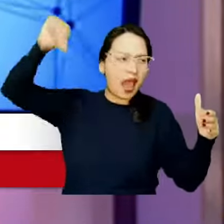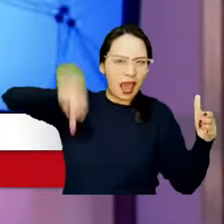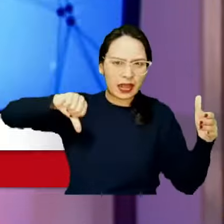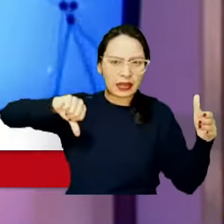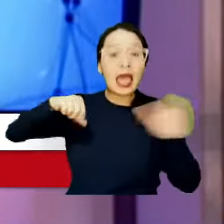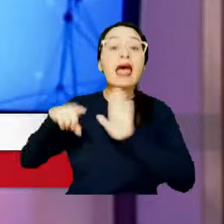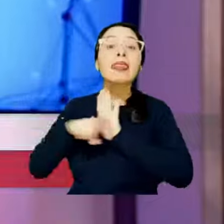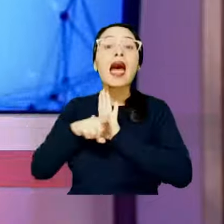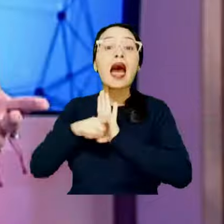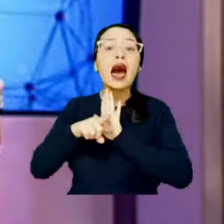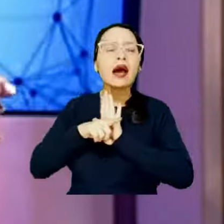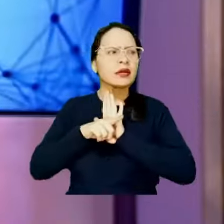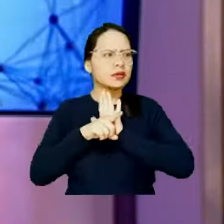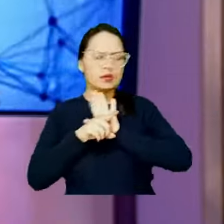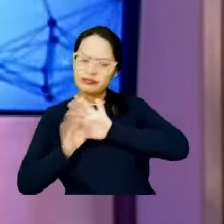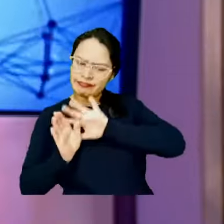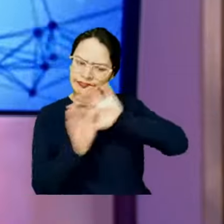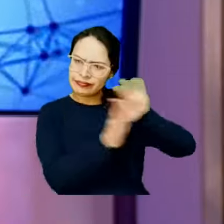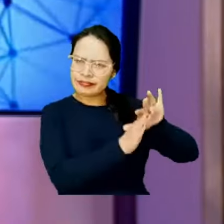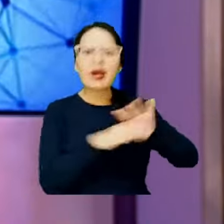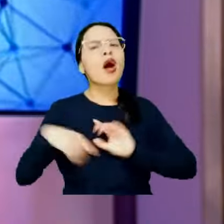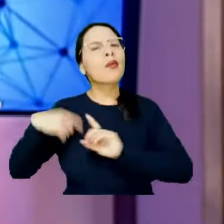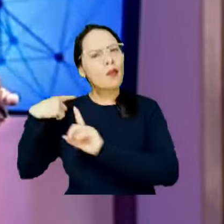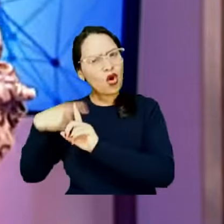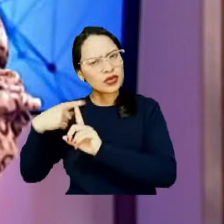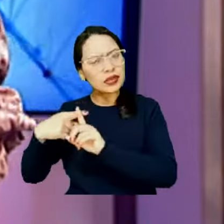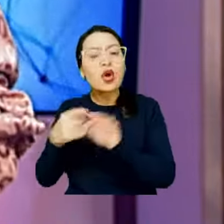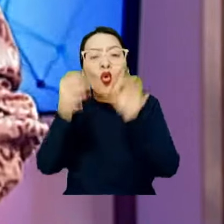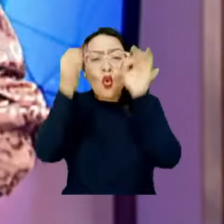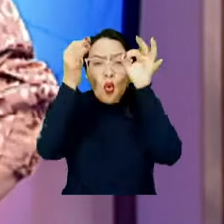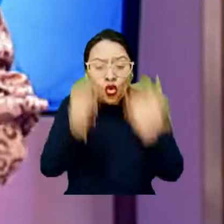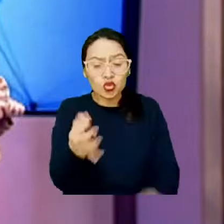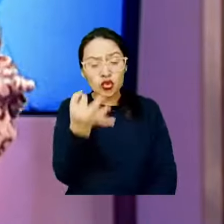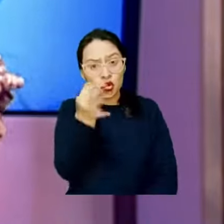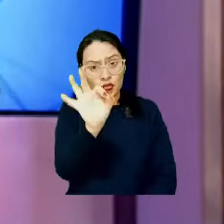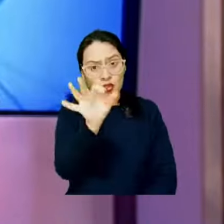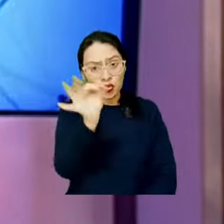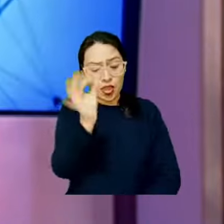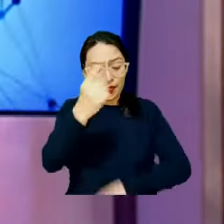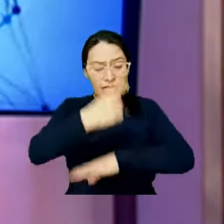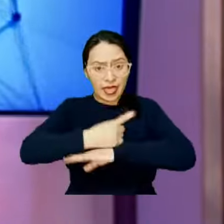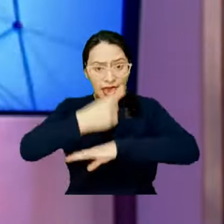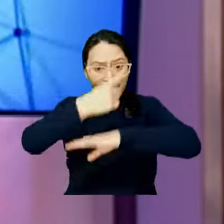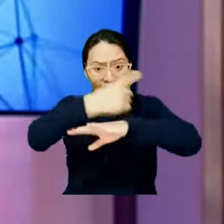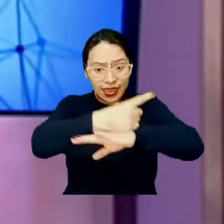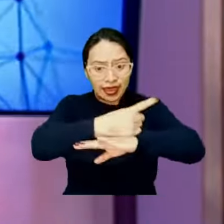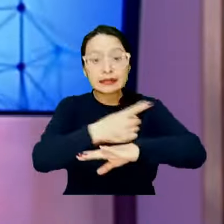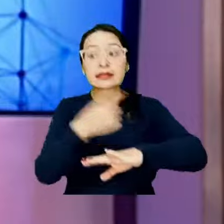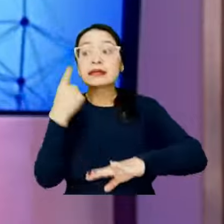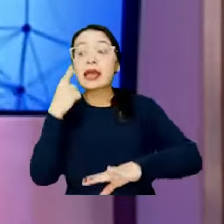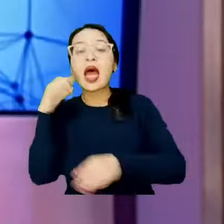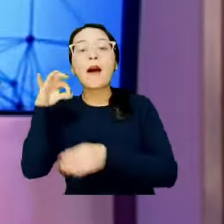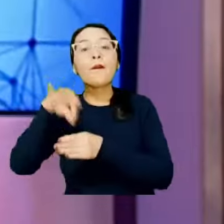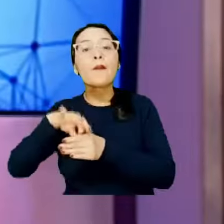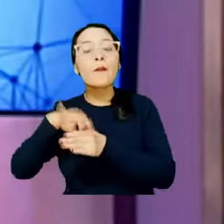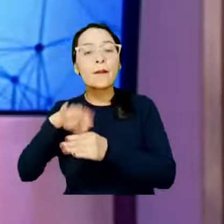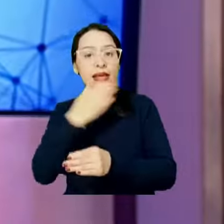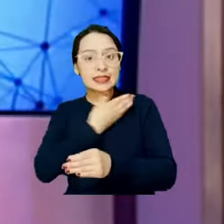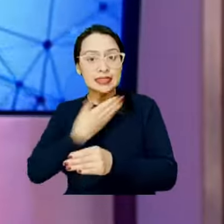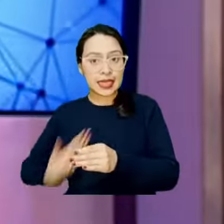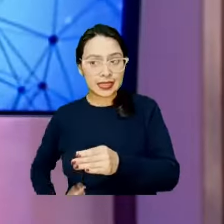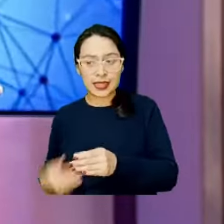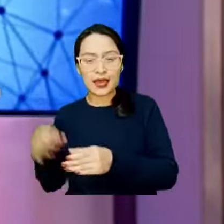lo contrario. Esto también en medio de que faltan apenas 19 días para lo que será la consulta popular. Para muchos, las visitas del presidente serían